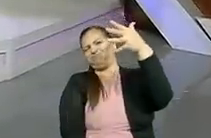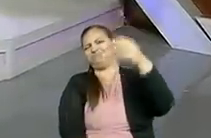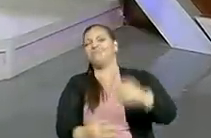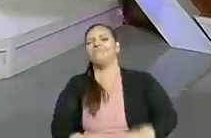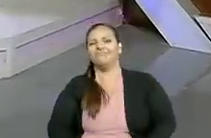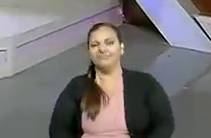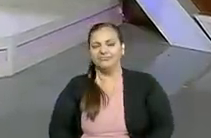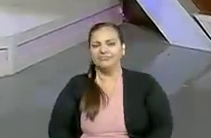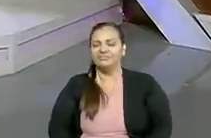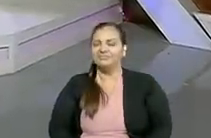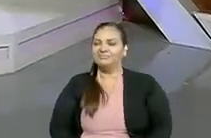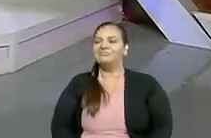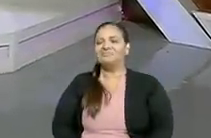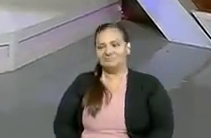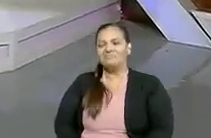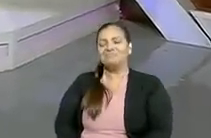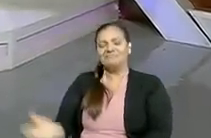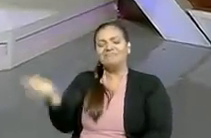cosas. Abogado,